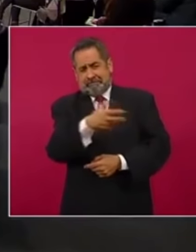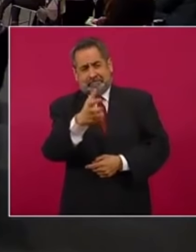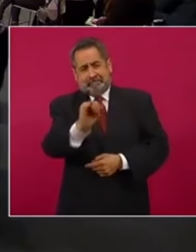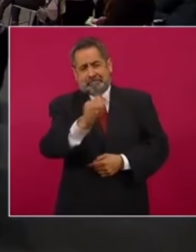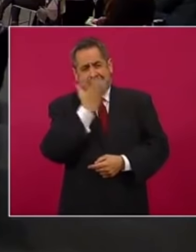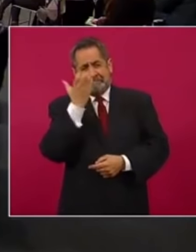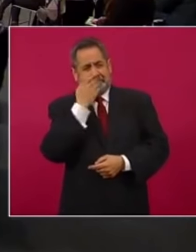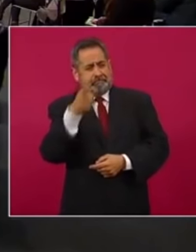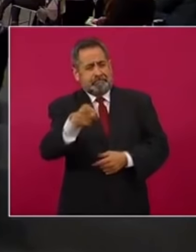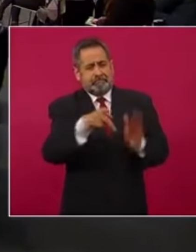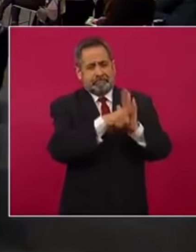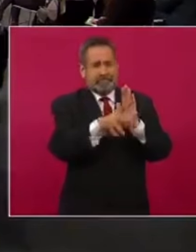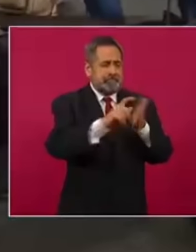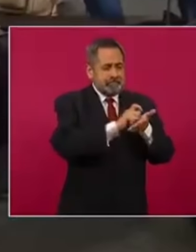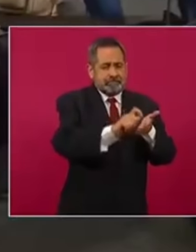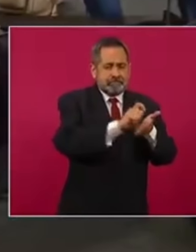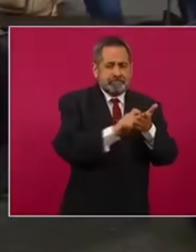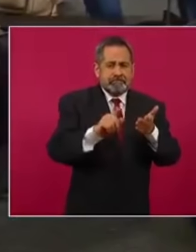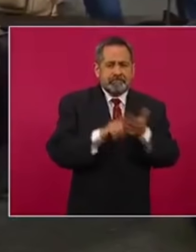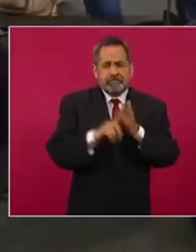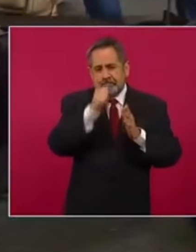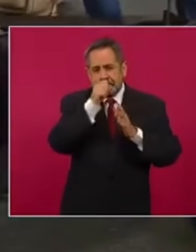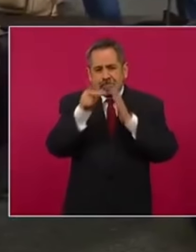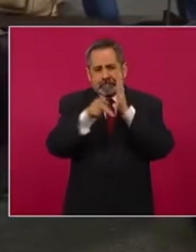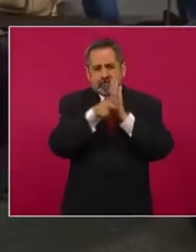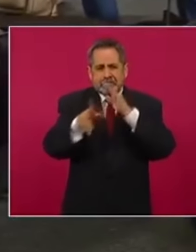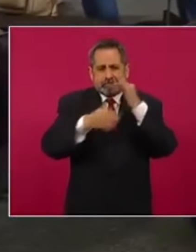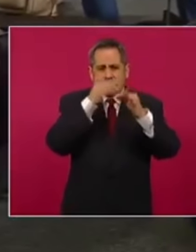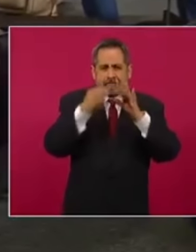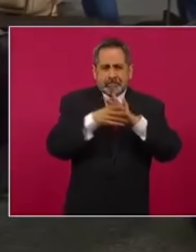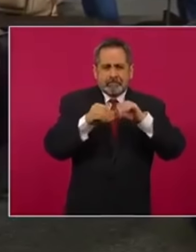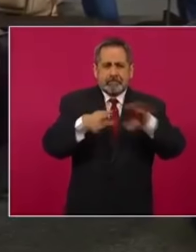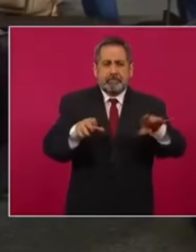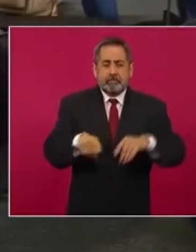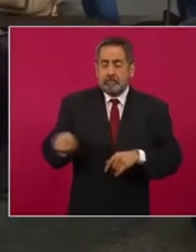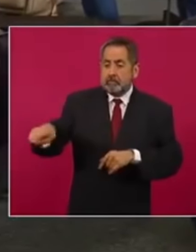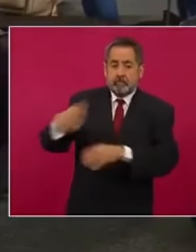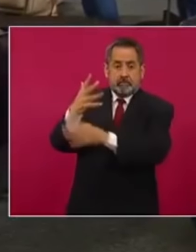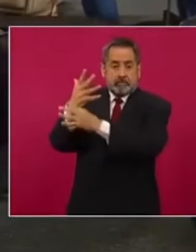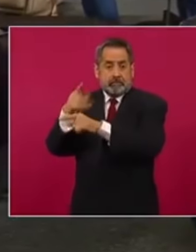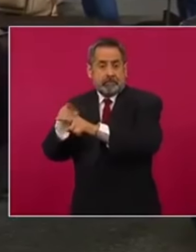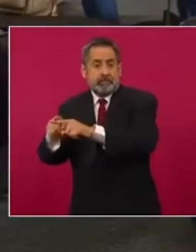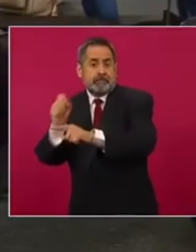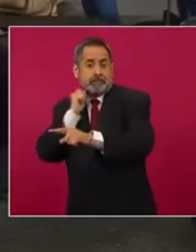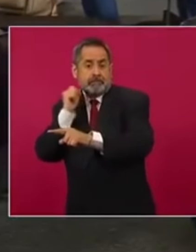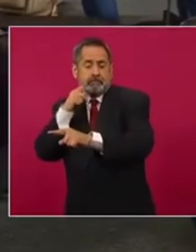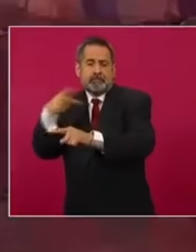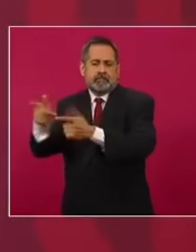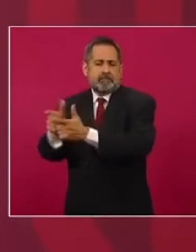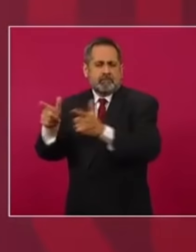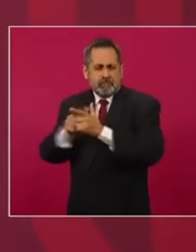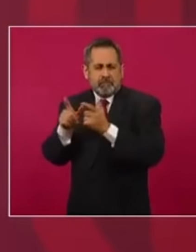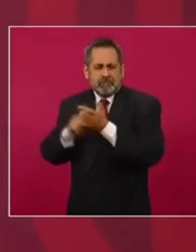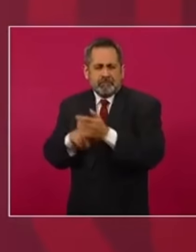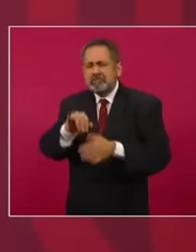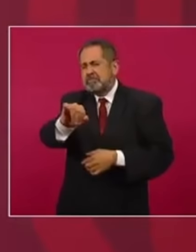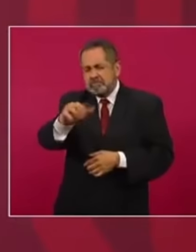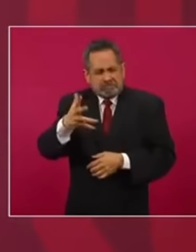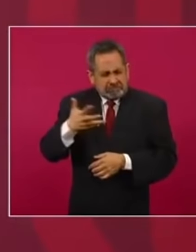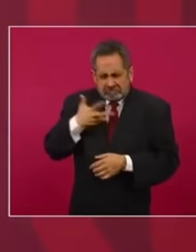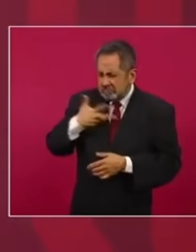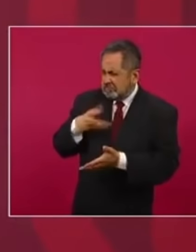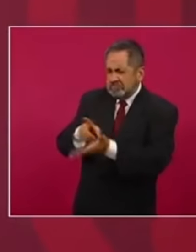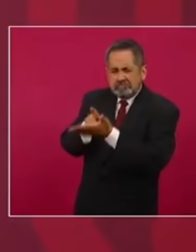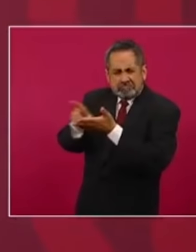es el boletín del conservadurismo. Pero son declaraciones del senador que es de su partido, presidente. Sí, sí, sí, tiene todo el